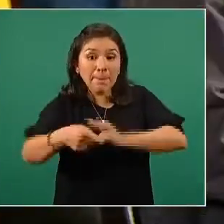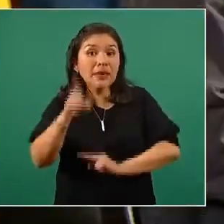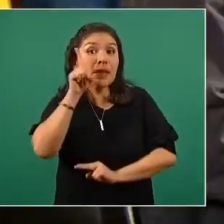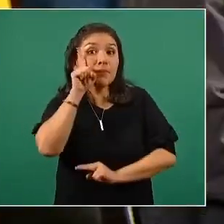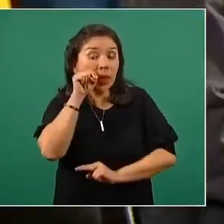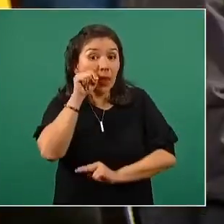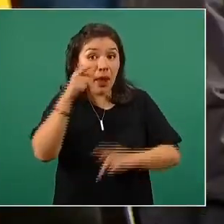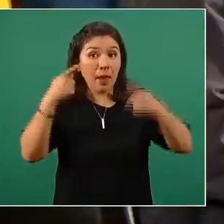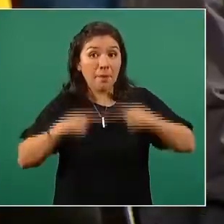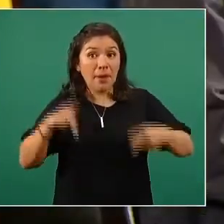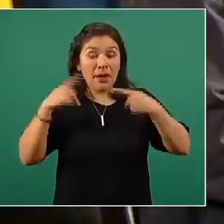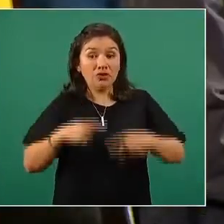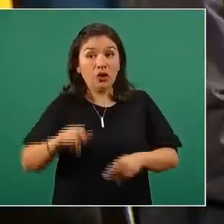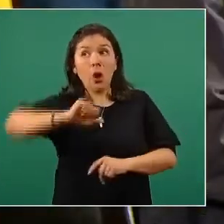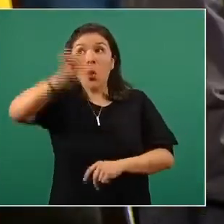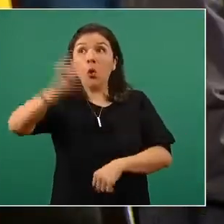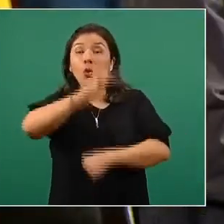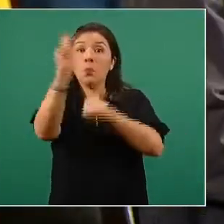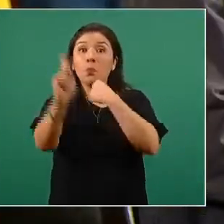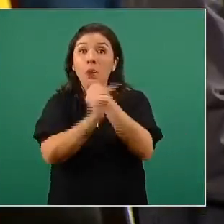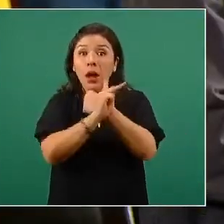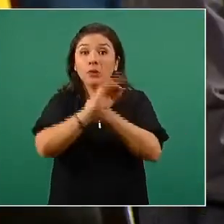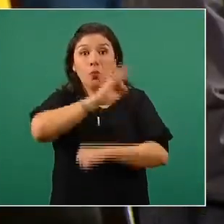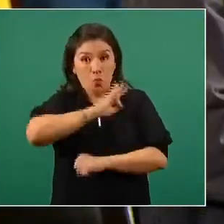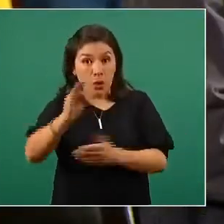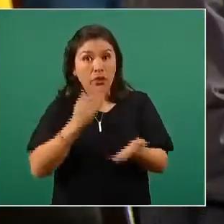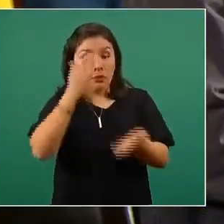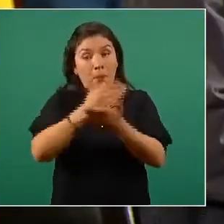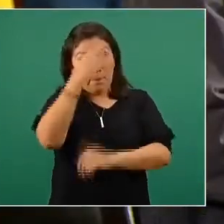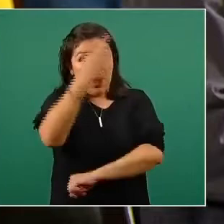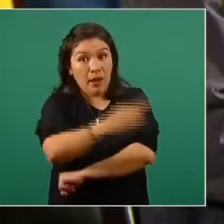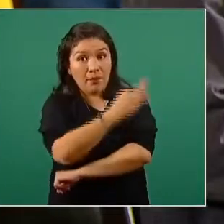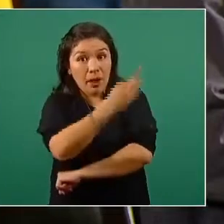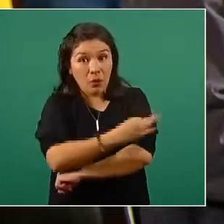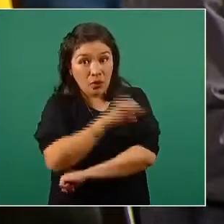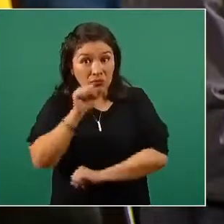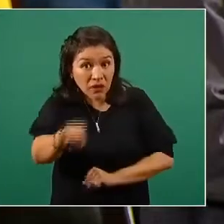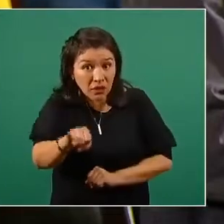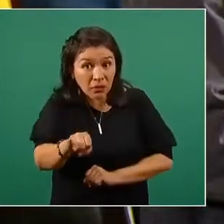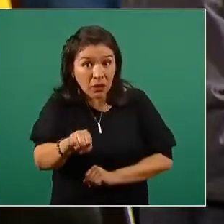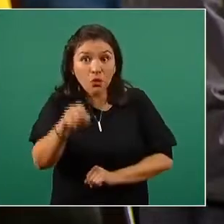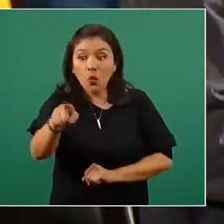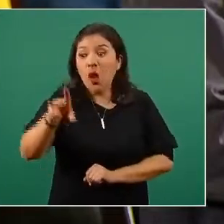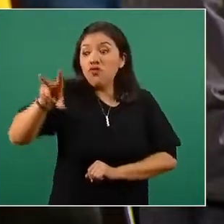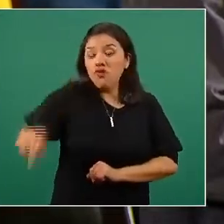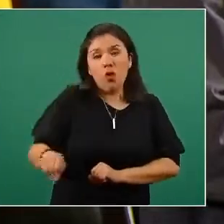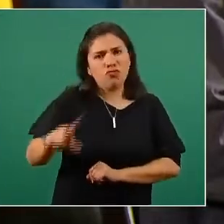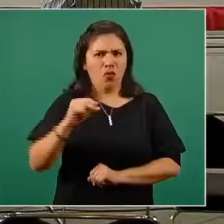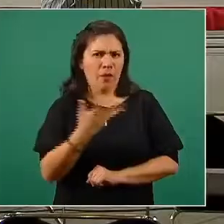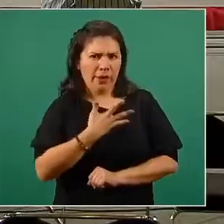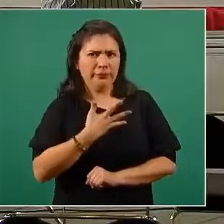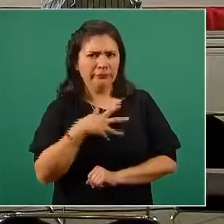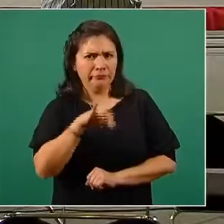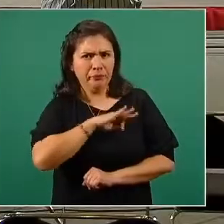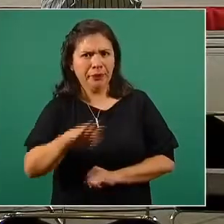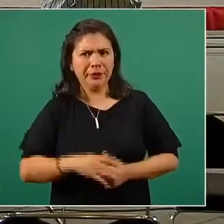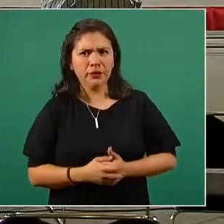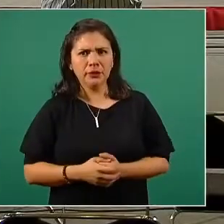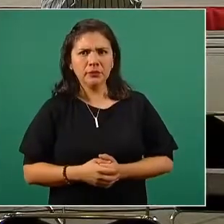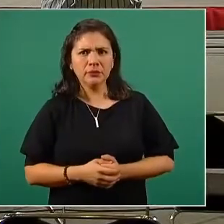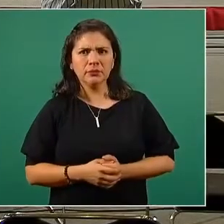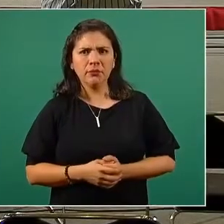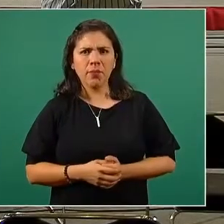las personas extranjeras pueden acudir a los puestos de vacunación y no se les va a negar la vacuna. A